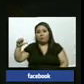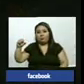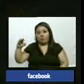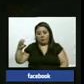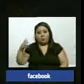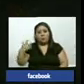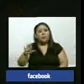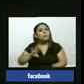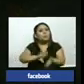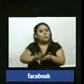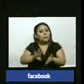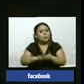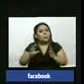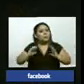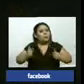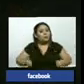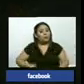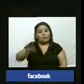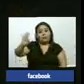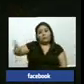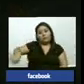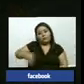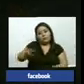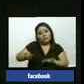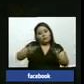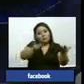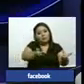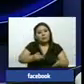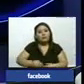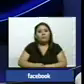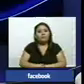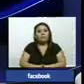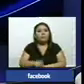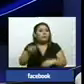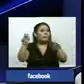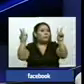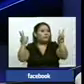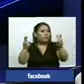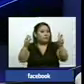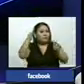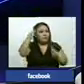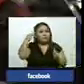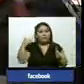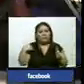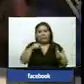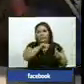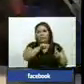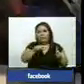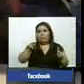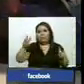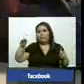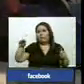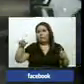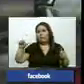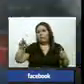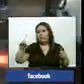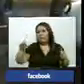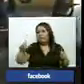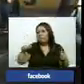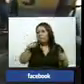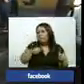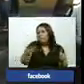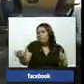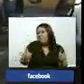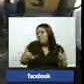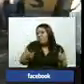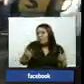el apoyo financiero del gobierno de Francia. En más temas, Marcela Azucena López, de 20 años, resultó